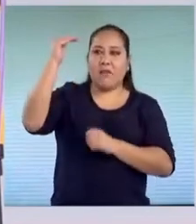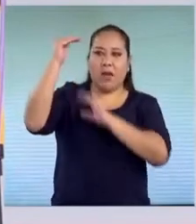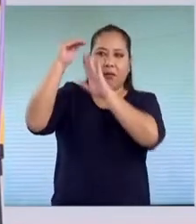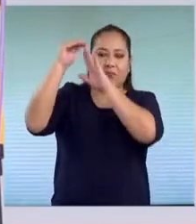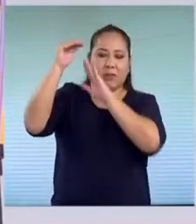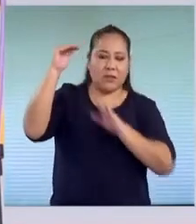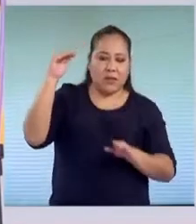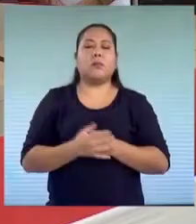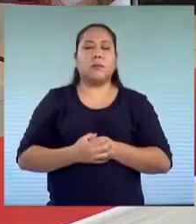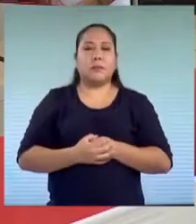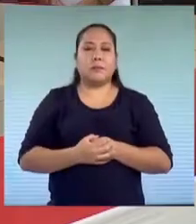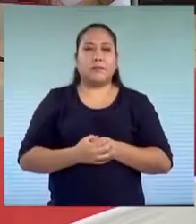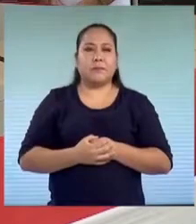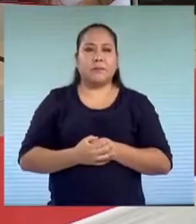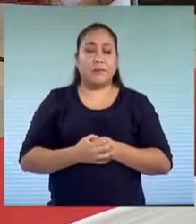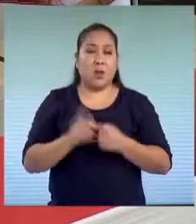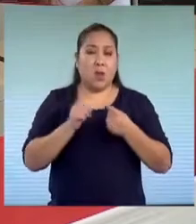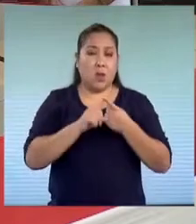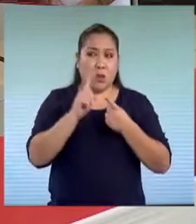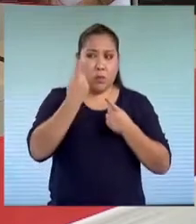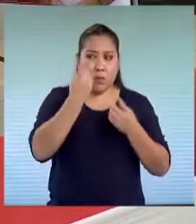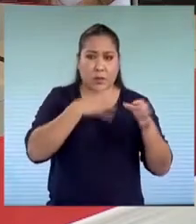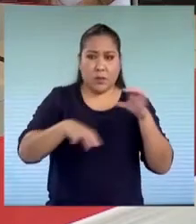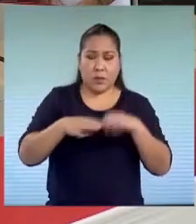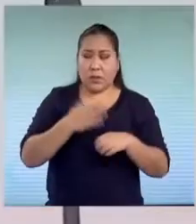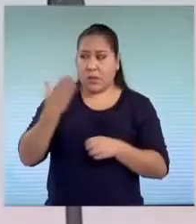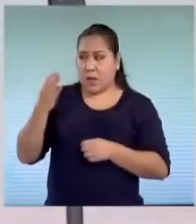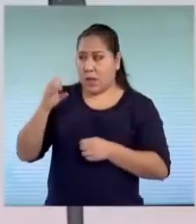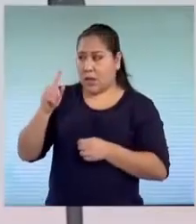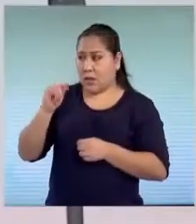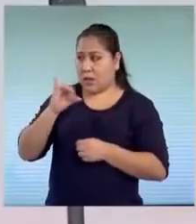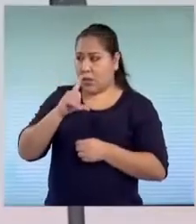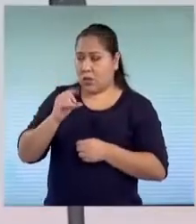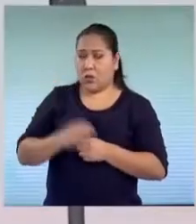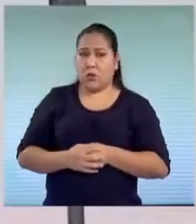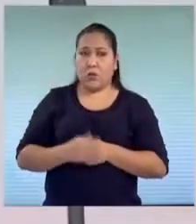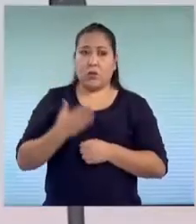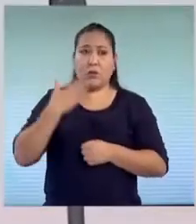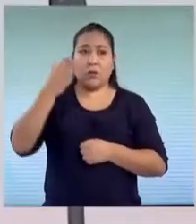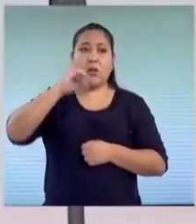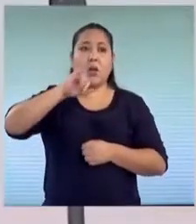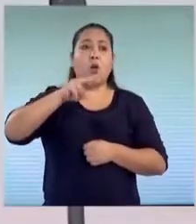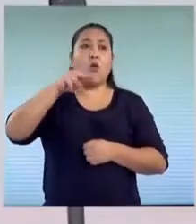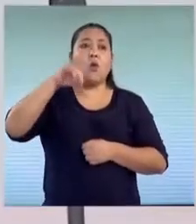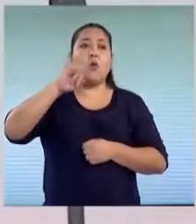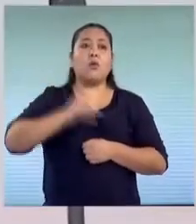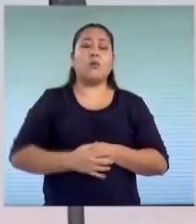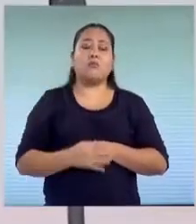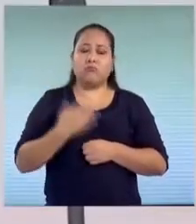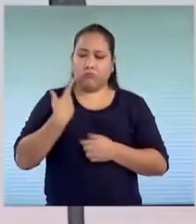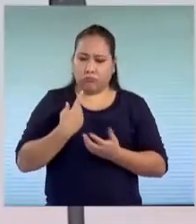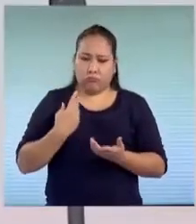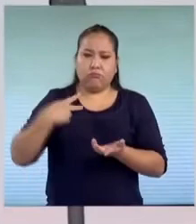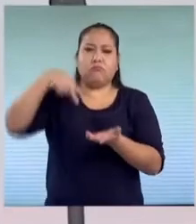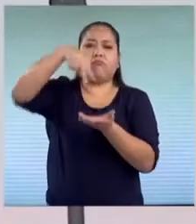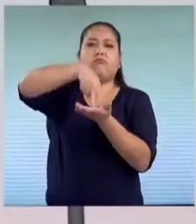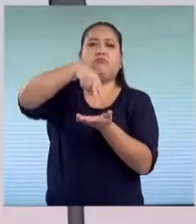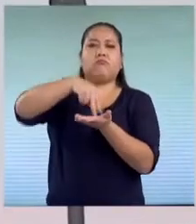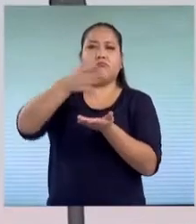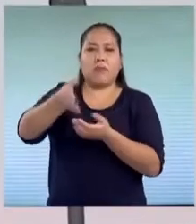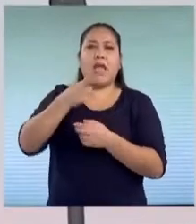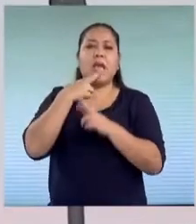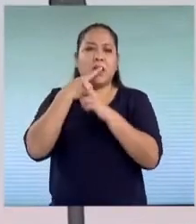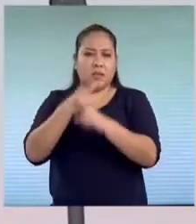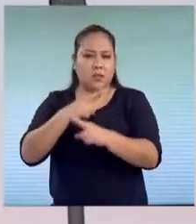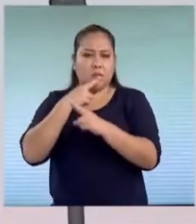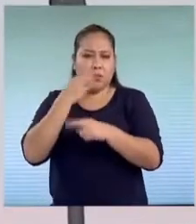abajo. Muchas gracias. Lo primero que tiene que hacer, señor Castillo, es ir a Junín y dar la cara. Ahí